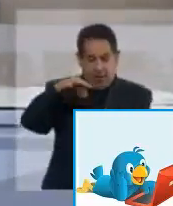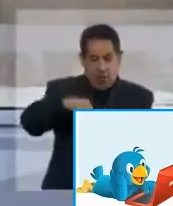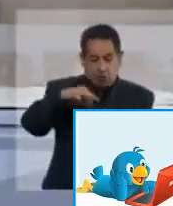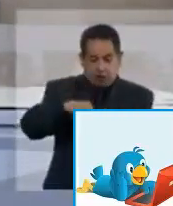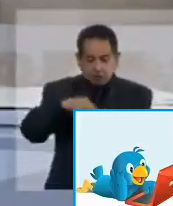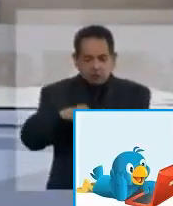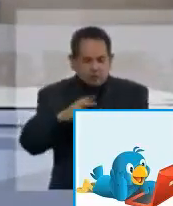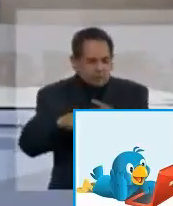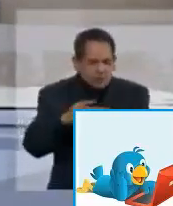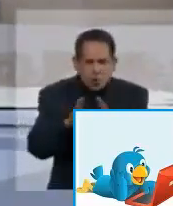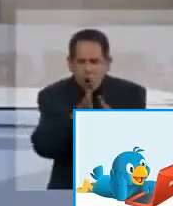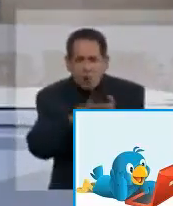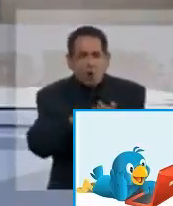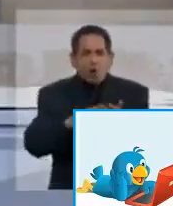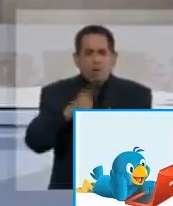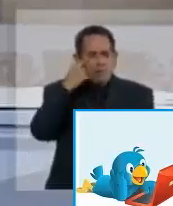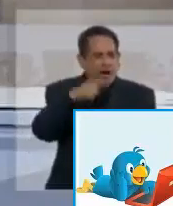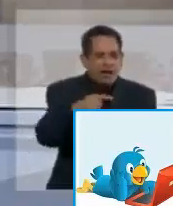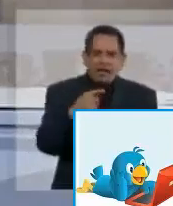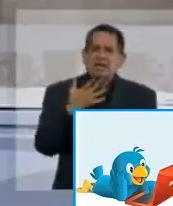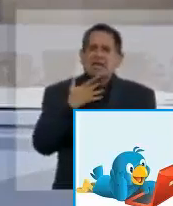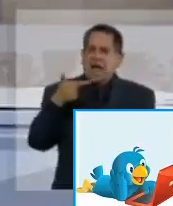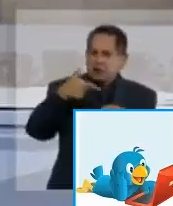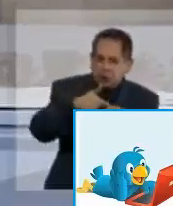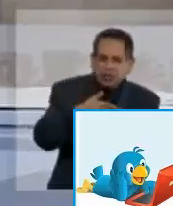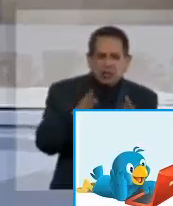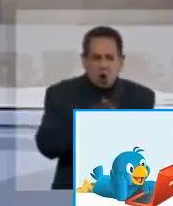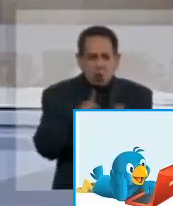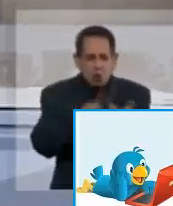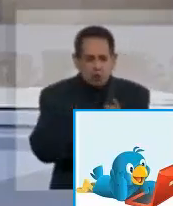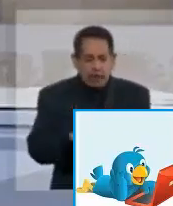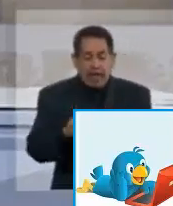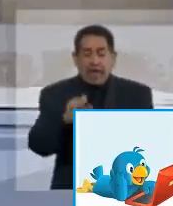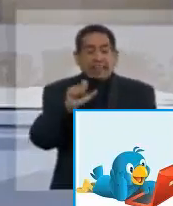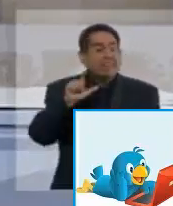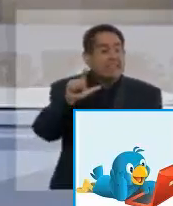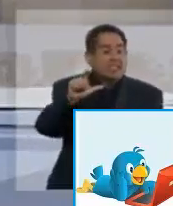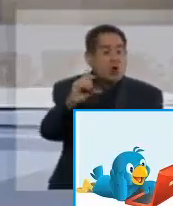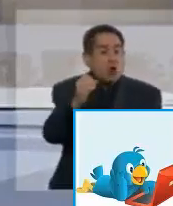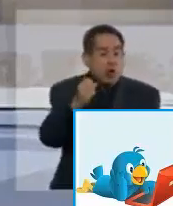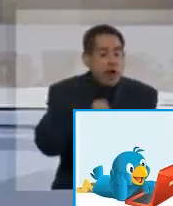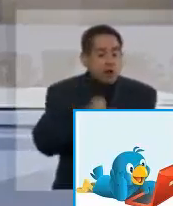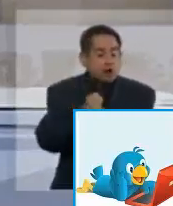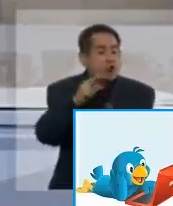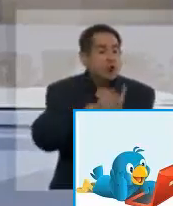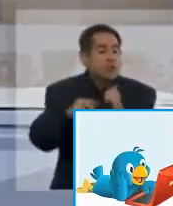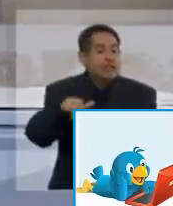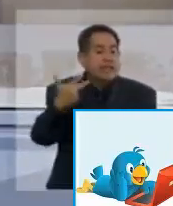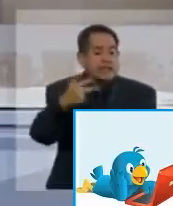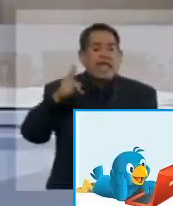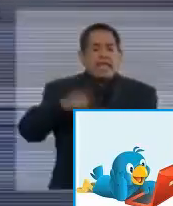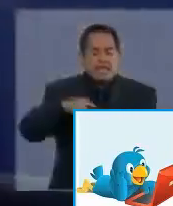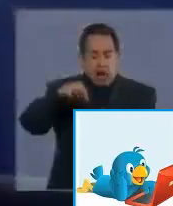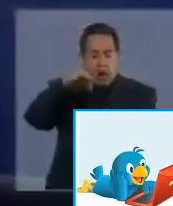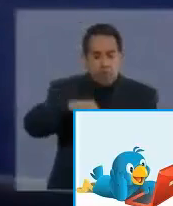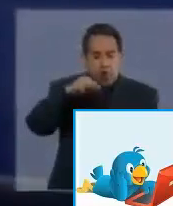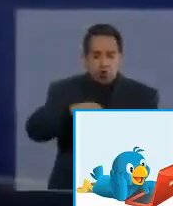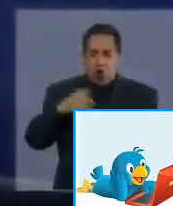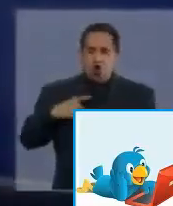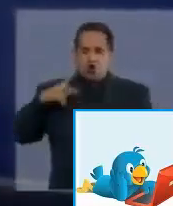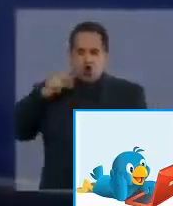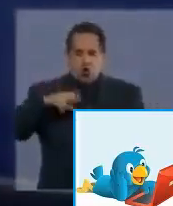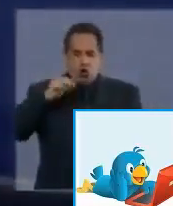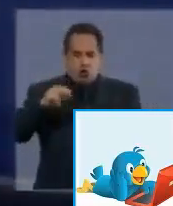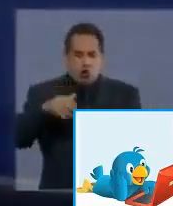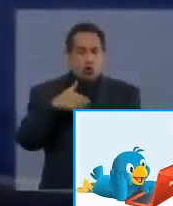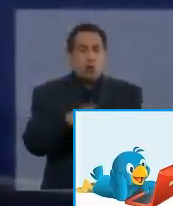de la gasolina, los impuestos relativos a ella, 17 de octubre de 2013. ¿Quiénes votamos en contra? El número